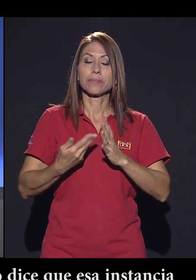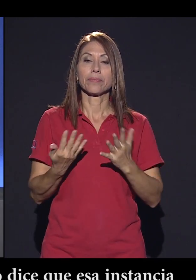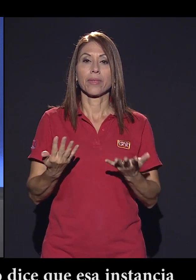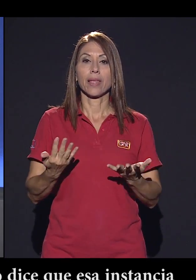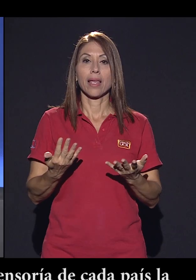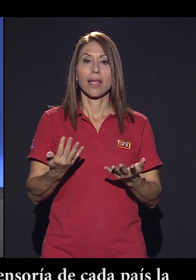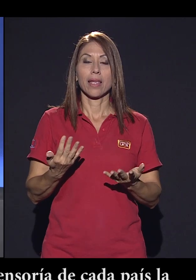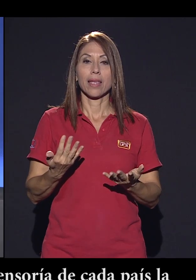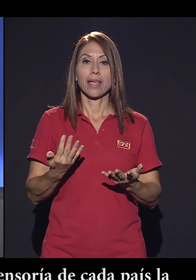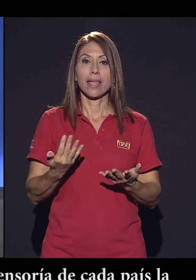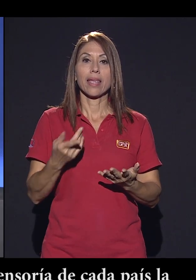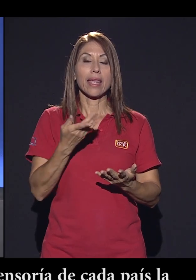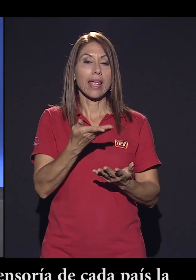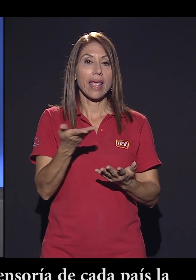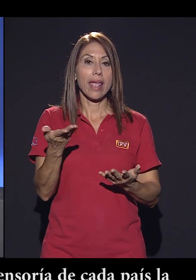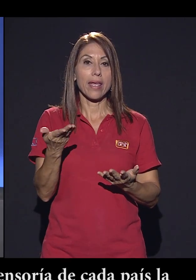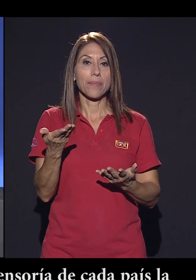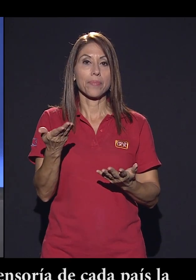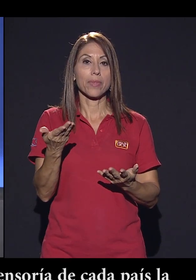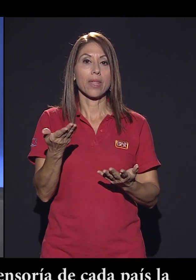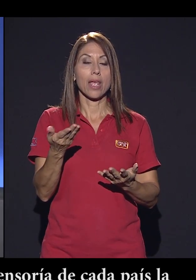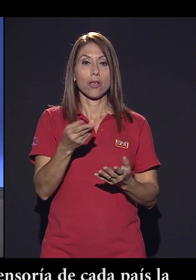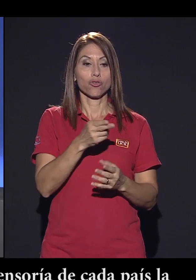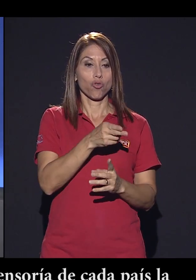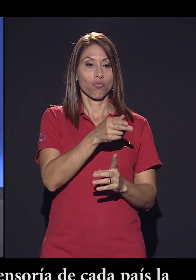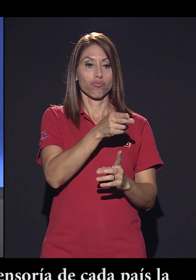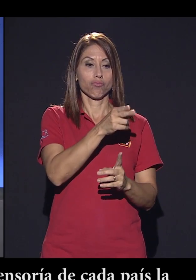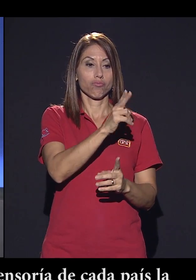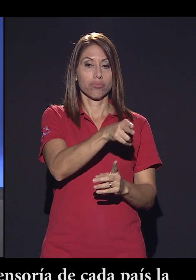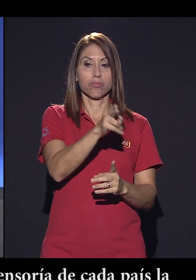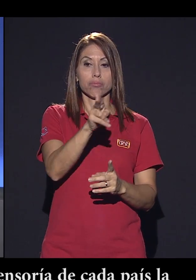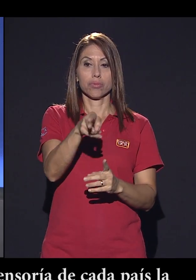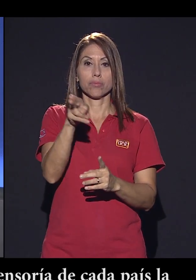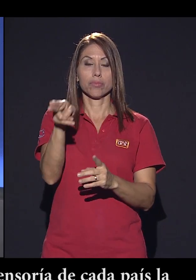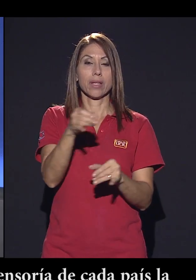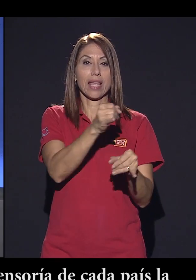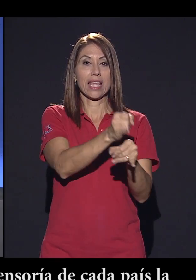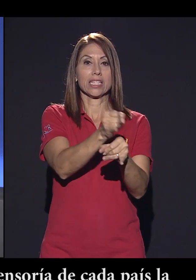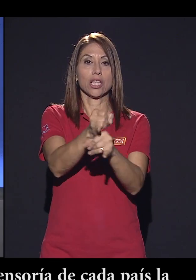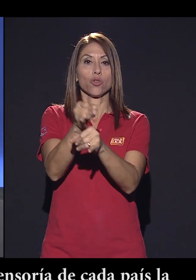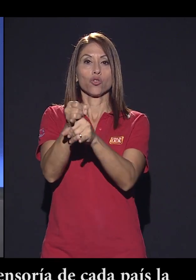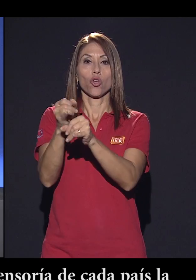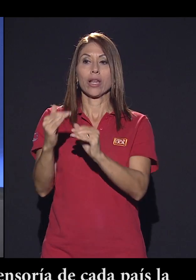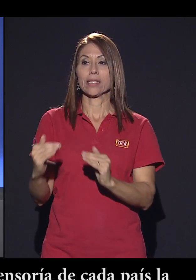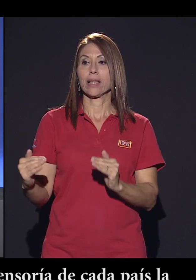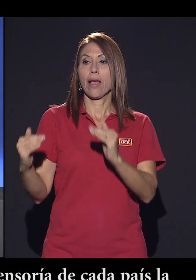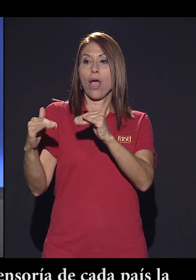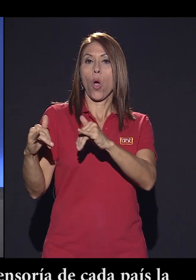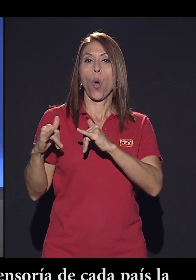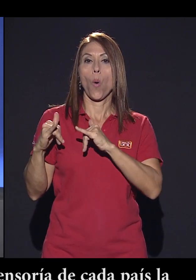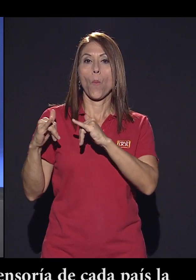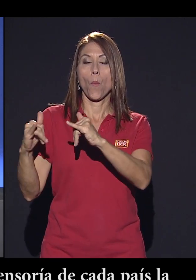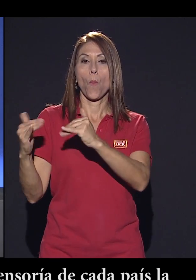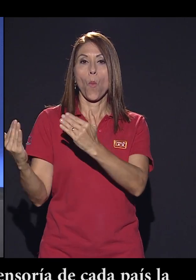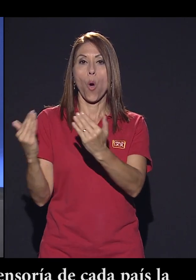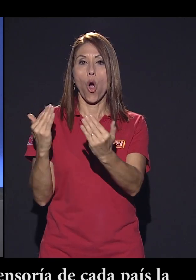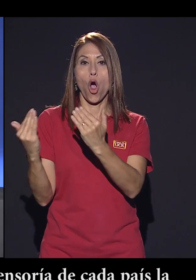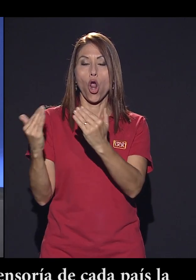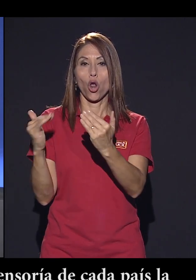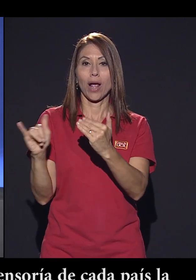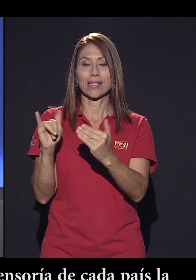diciendo que van a ser las instituciones homólogas a la Defensoría de cada